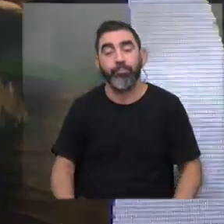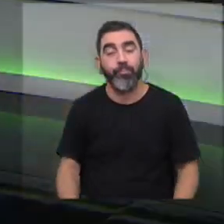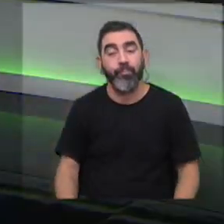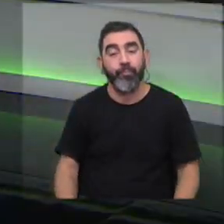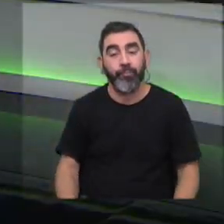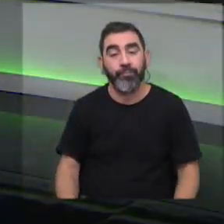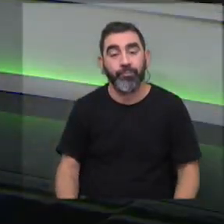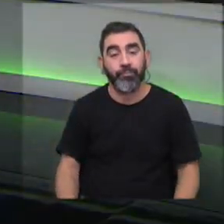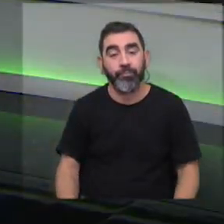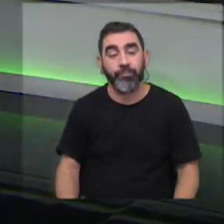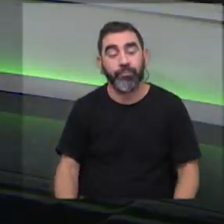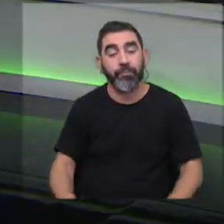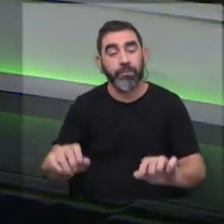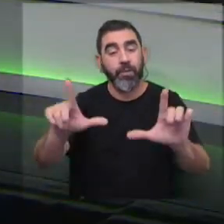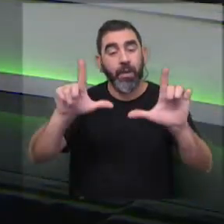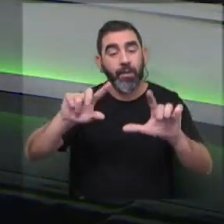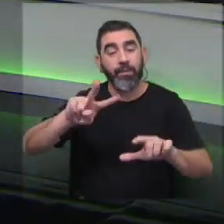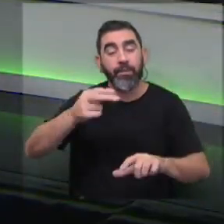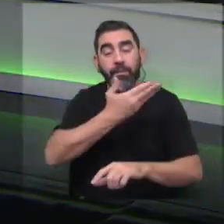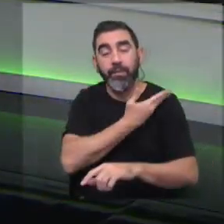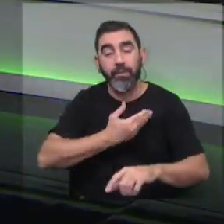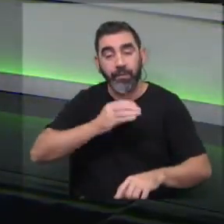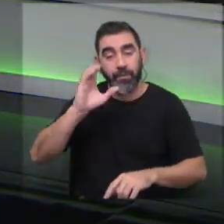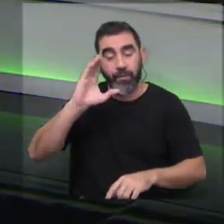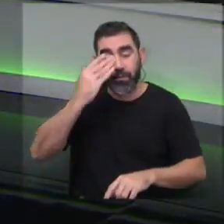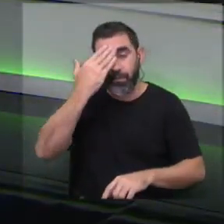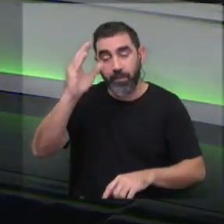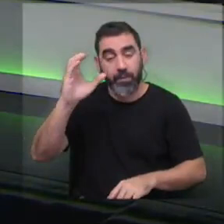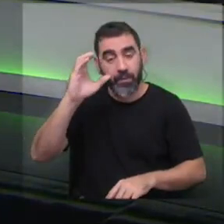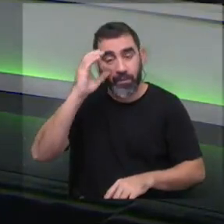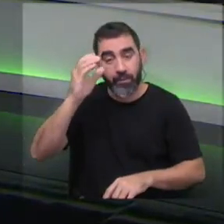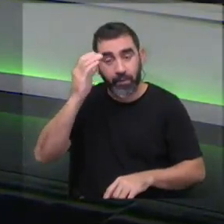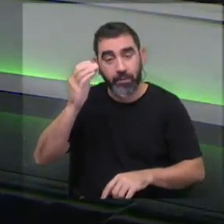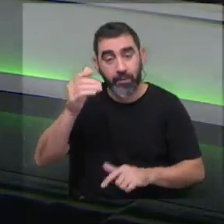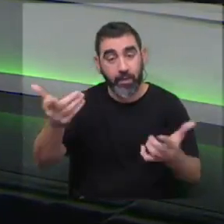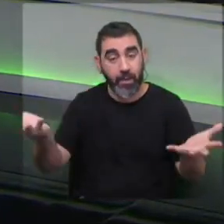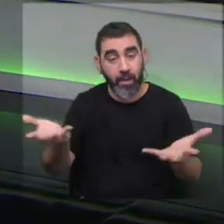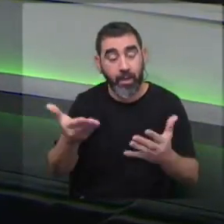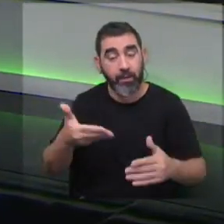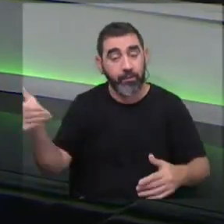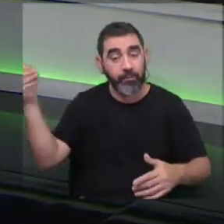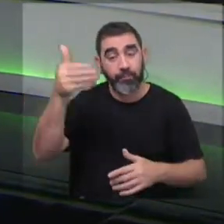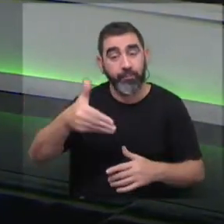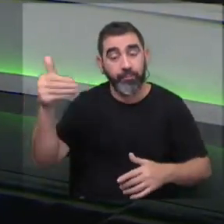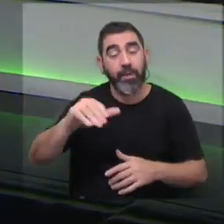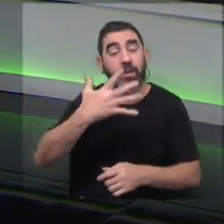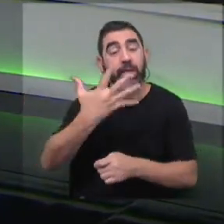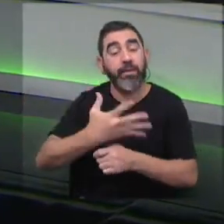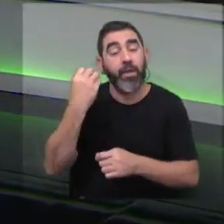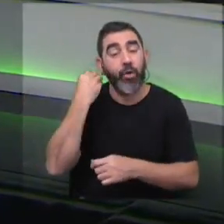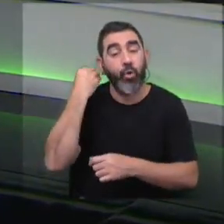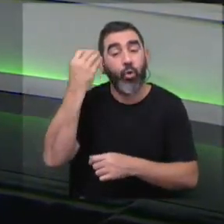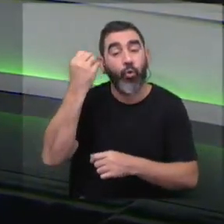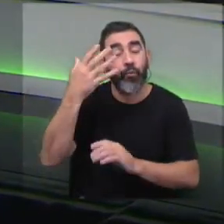opina la candidata vicepresidenta por el frente amplio Carolina c se encuentra participando de la quinta conferencia